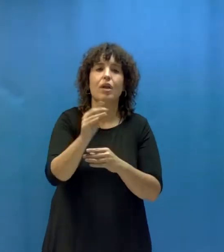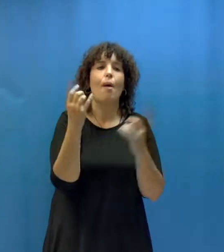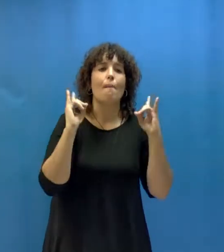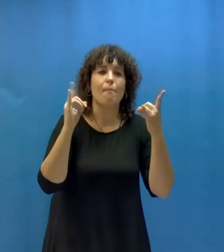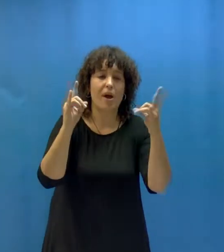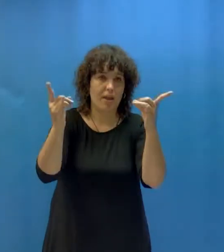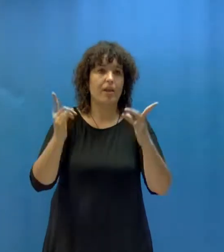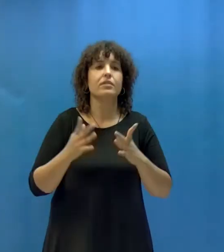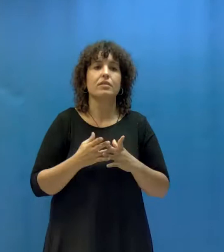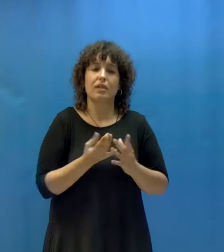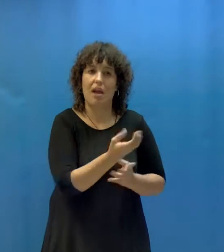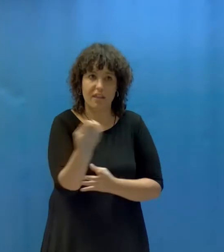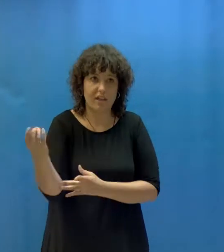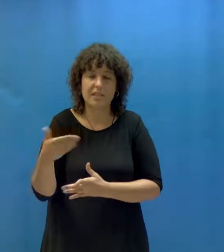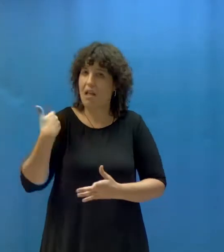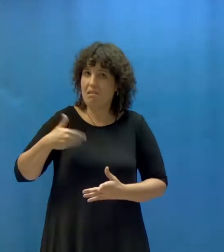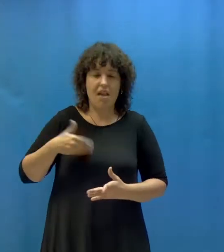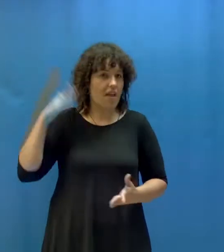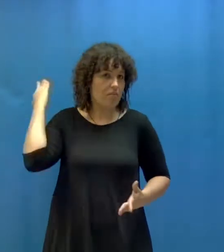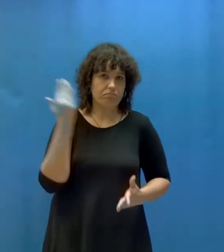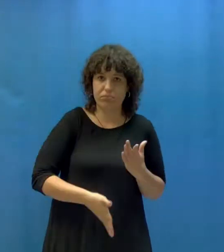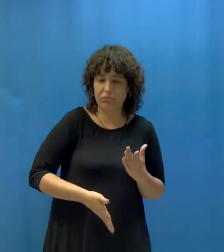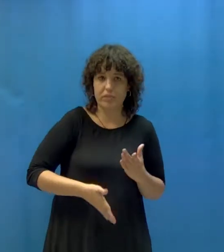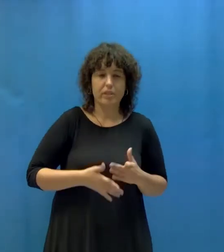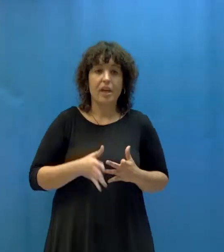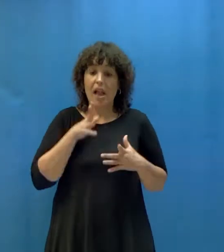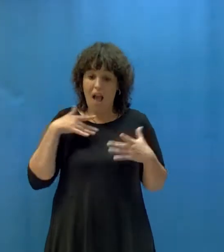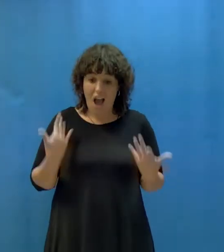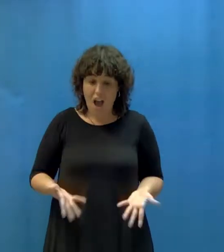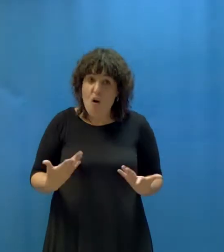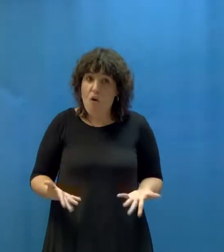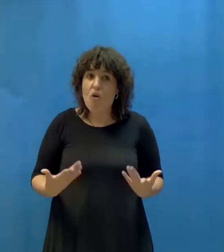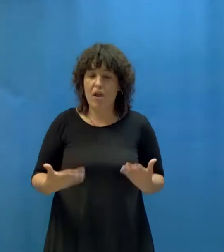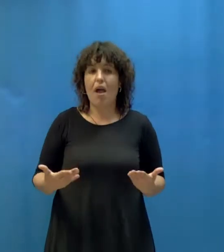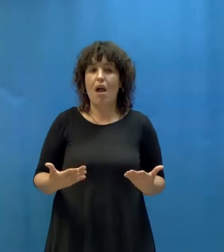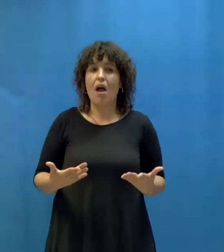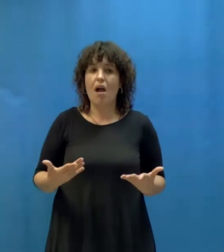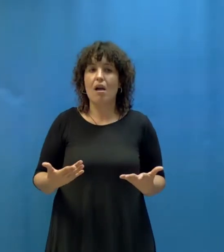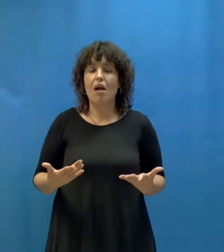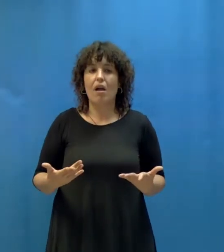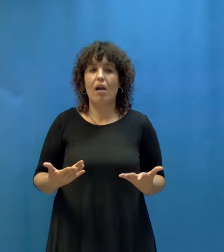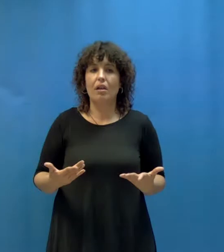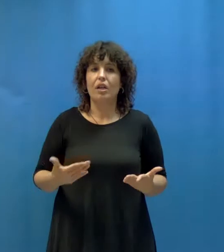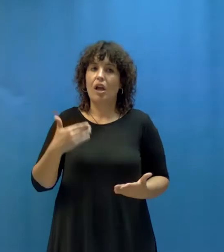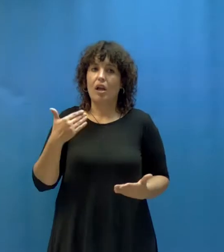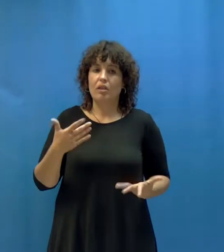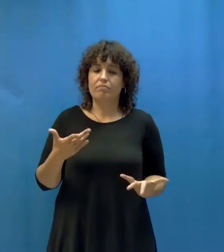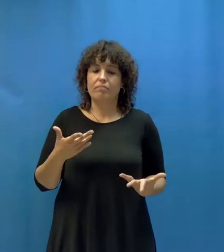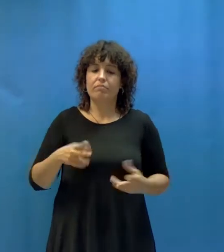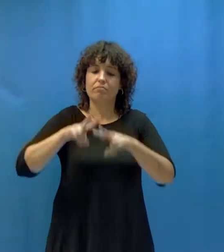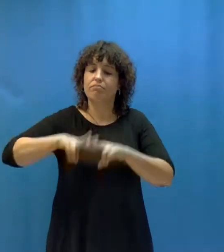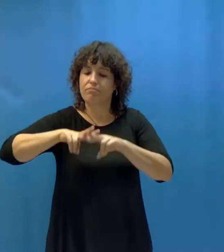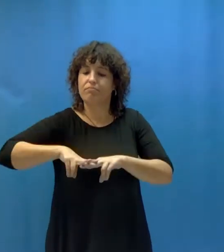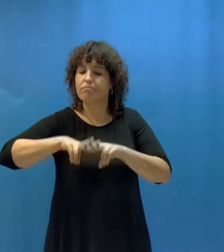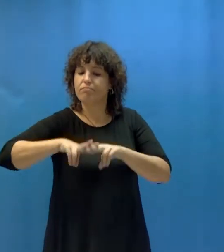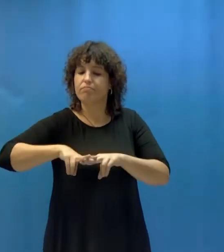ya caducado y que está en este momento en fase de evaluación, en fase